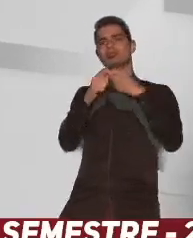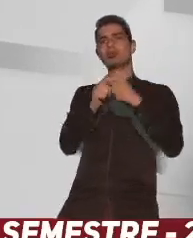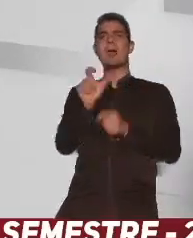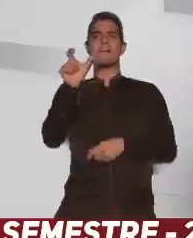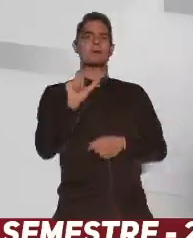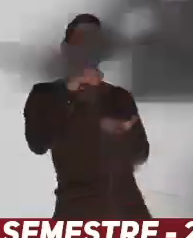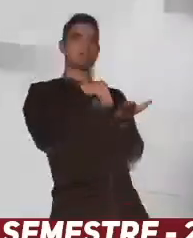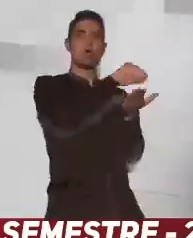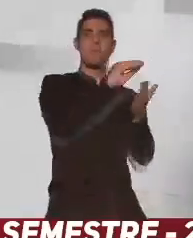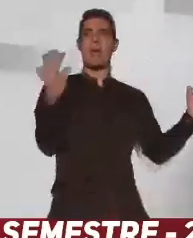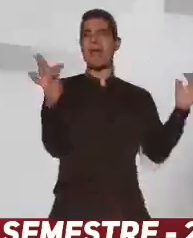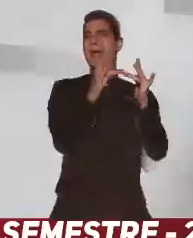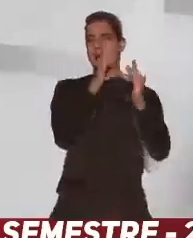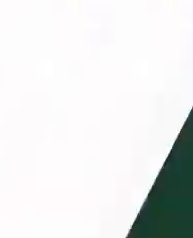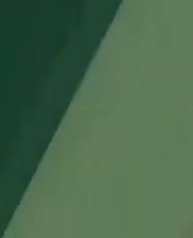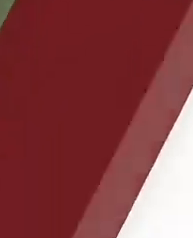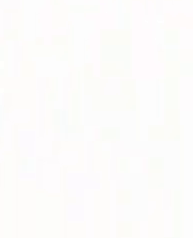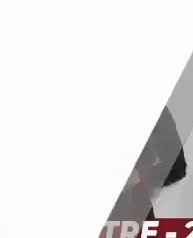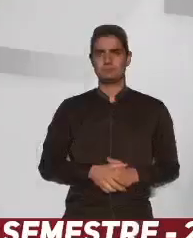consumidor final.